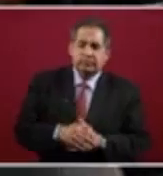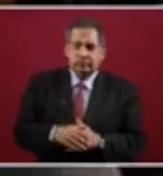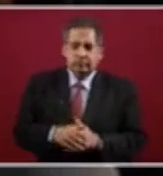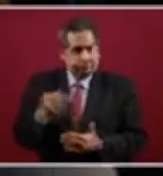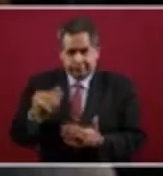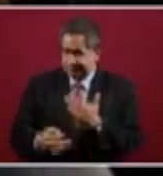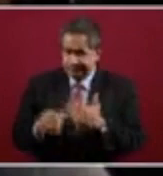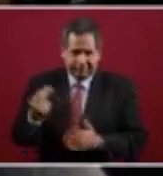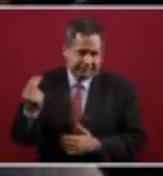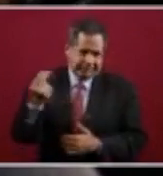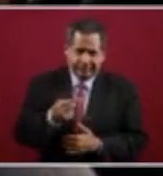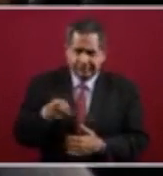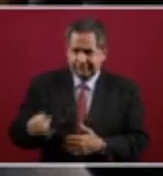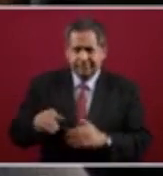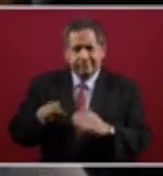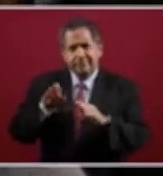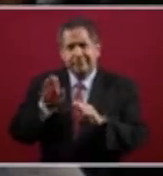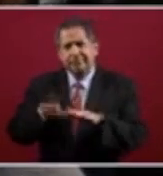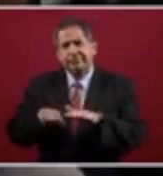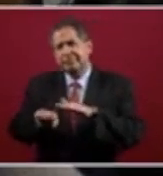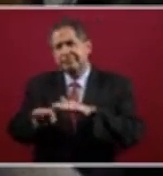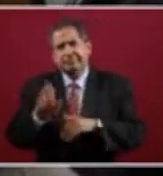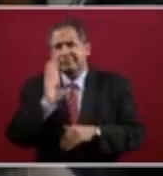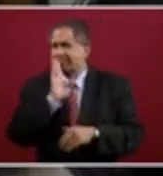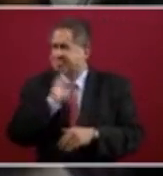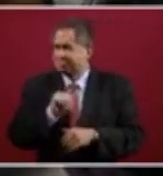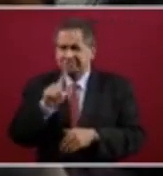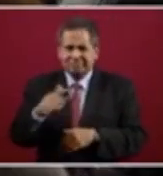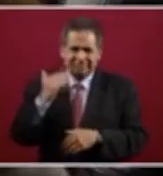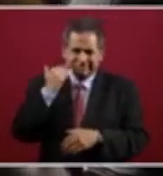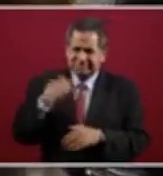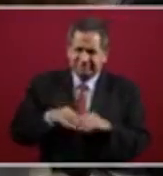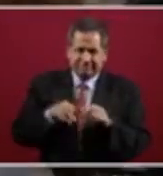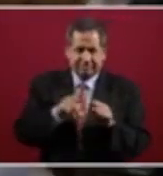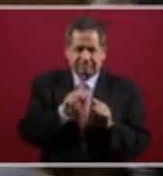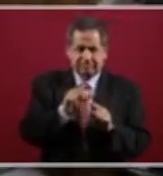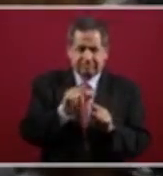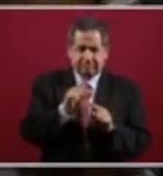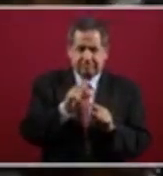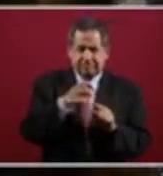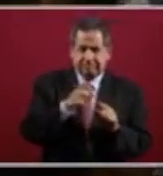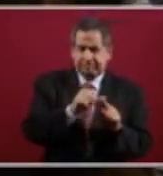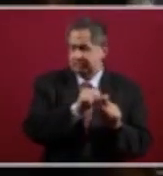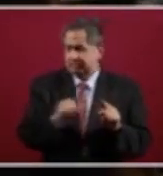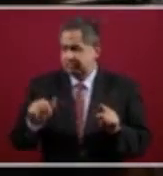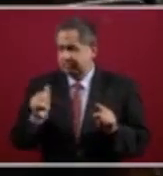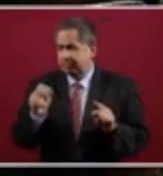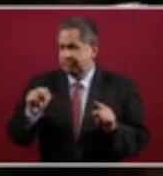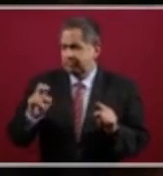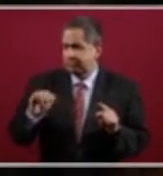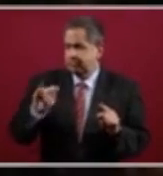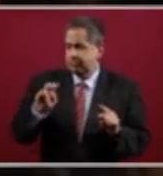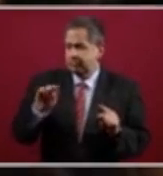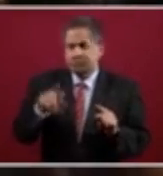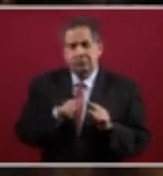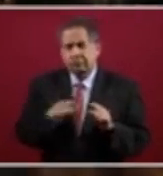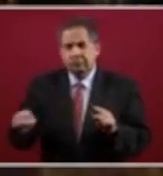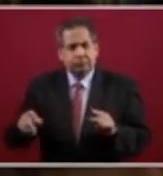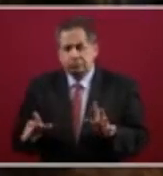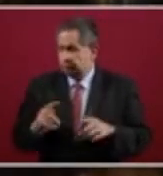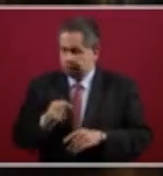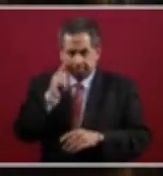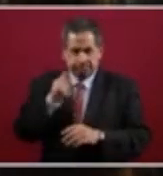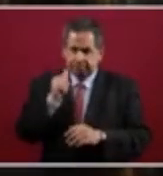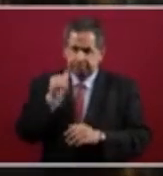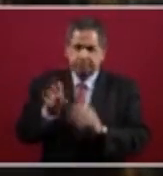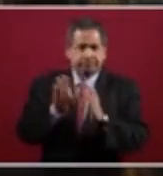falta, está muy mal la carretera de Palenque a San Cristóbal, pues la misma